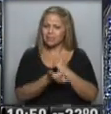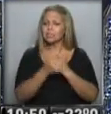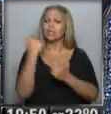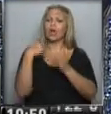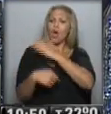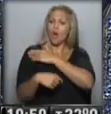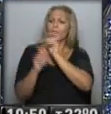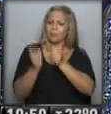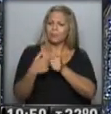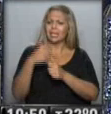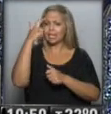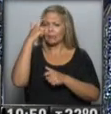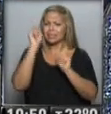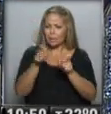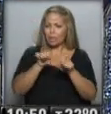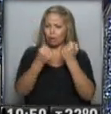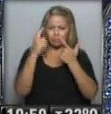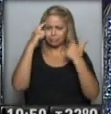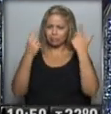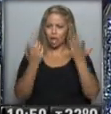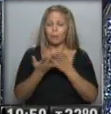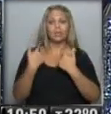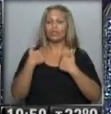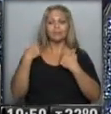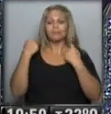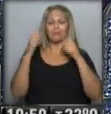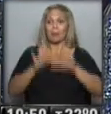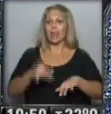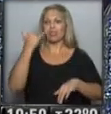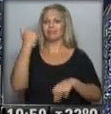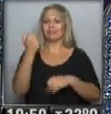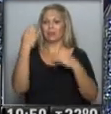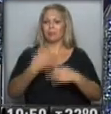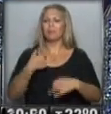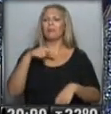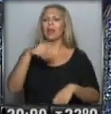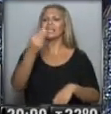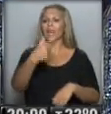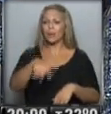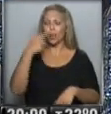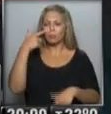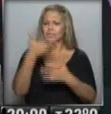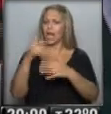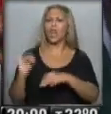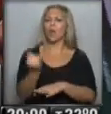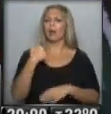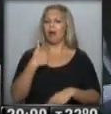hombro también, ¿por qué no? Y la cabeza mía debe estar un poco loca también. Pero estoy de puta madre para darles el mejor espectáculo este próximo sábado, ¿saben?